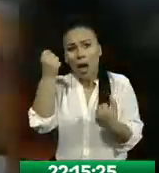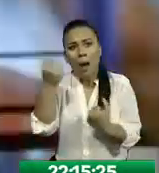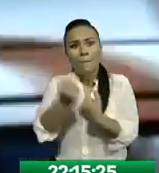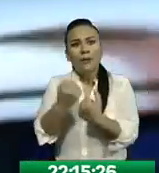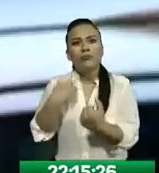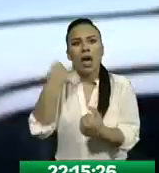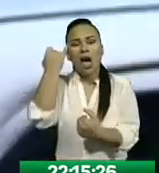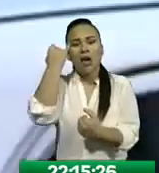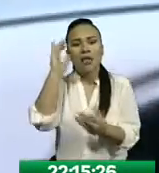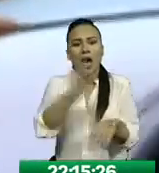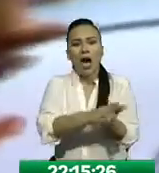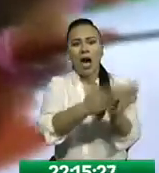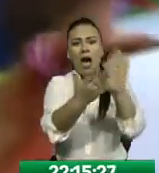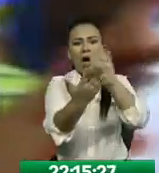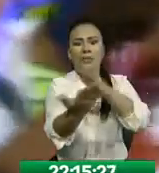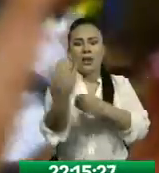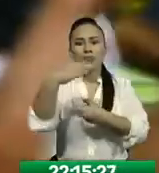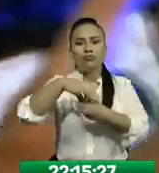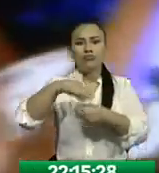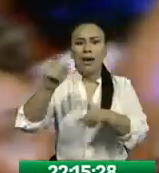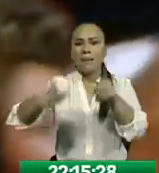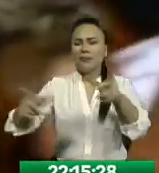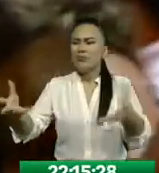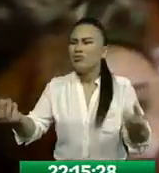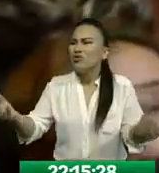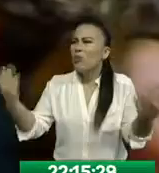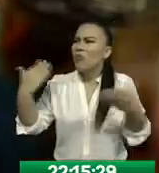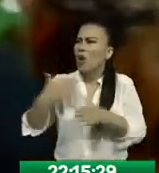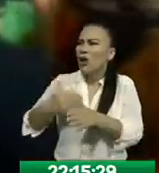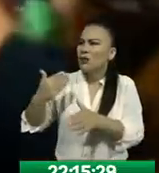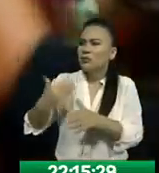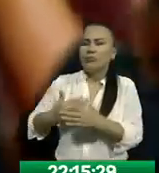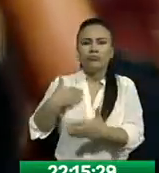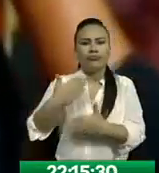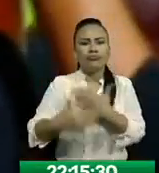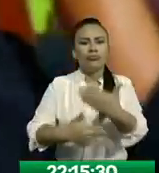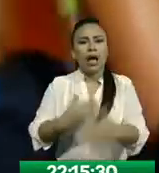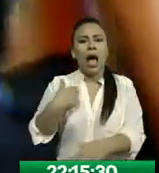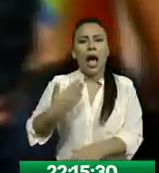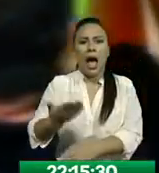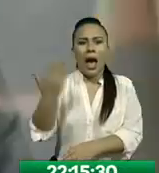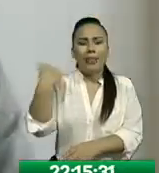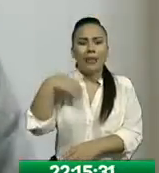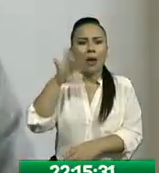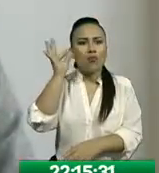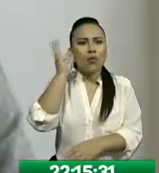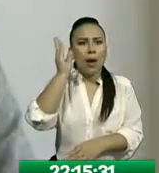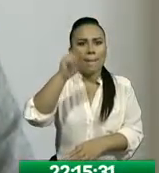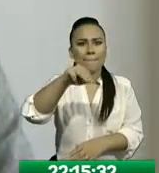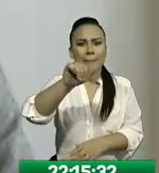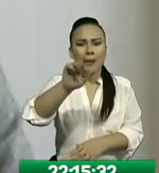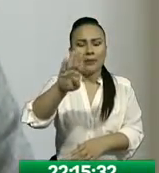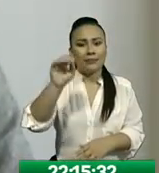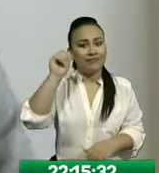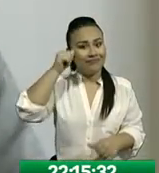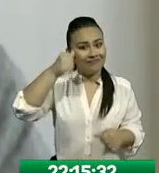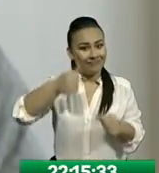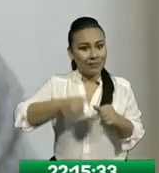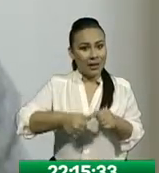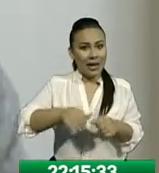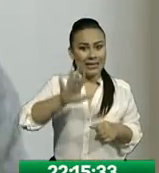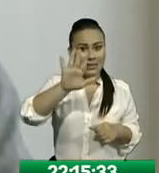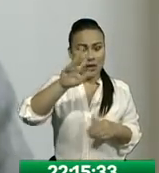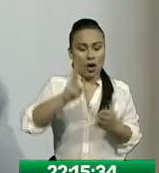estrategia ante el supuesto bloqueo electoral que dicen vivir, y así lo adelantaba hace varios días Pavel Muñoz. Les recuerdo que al menos en